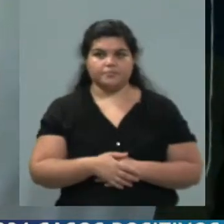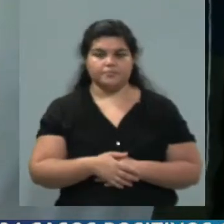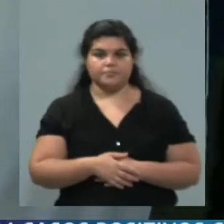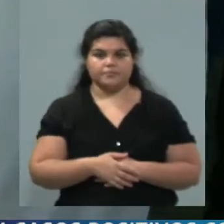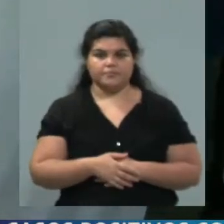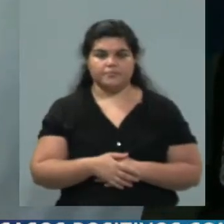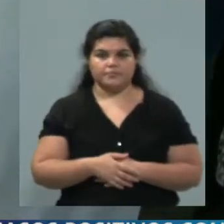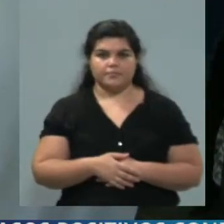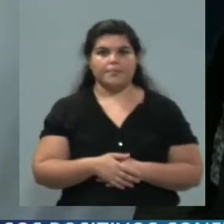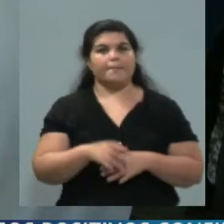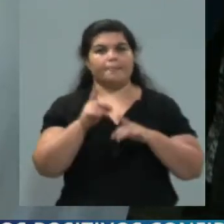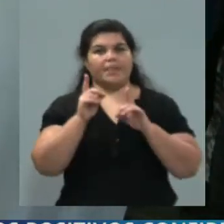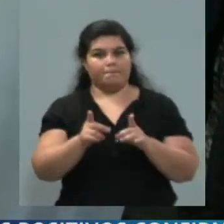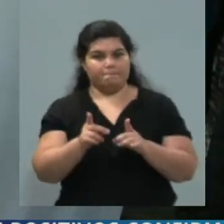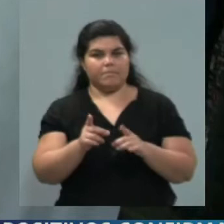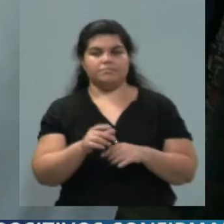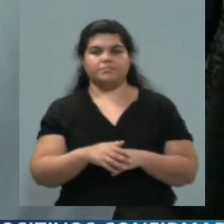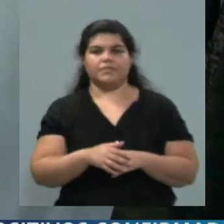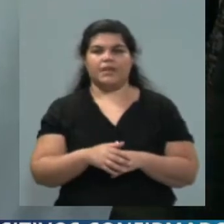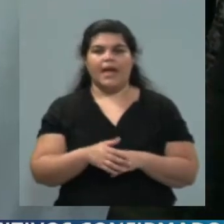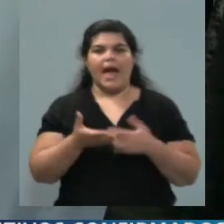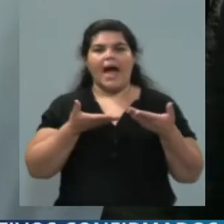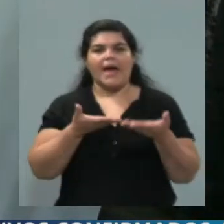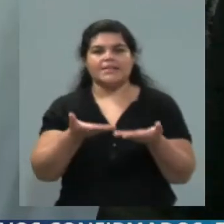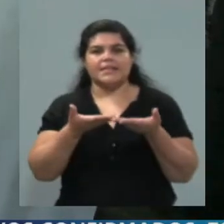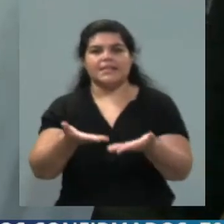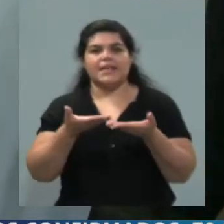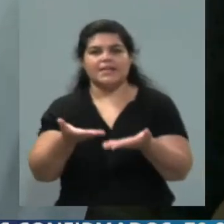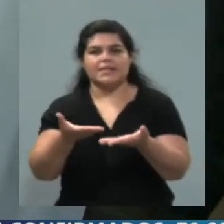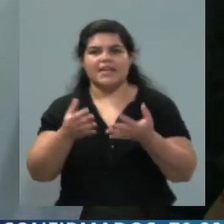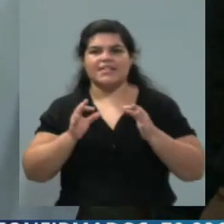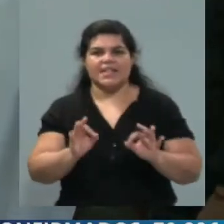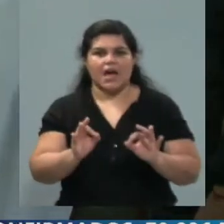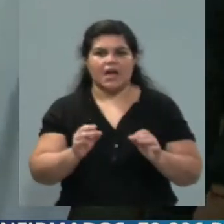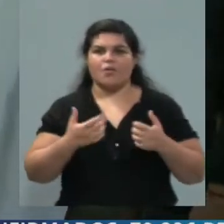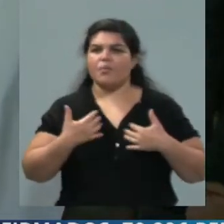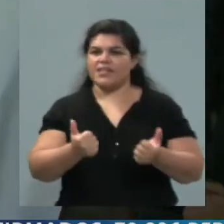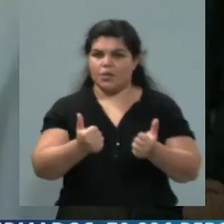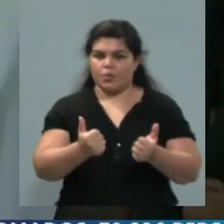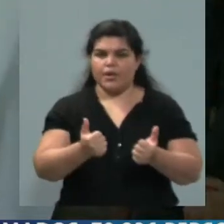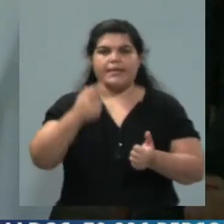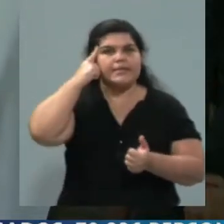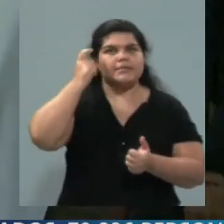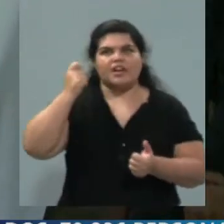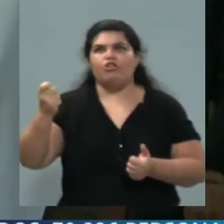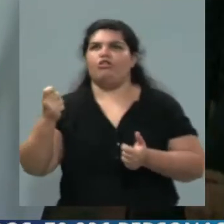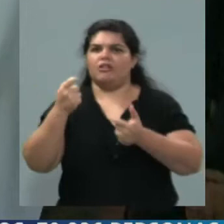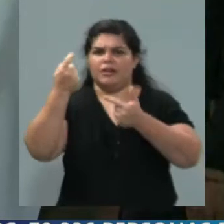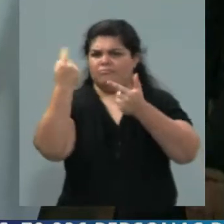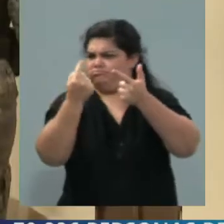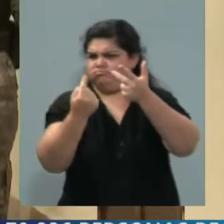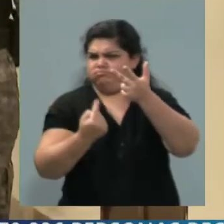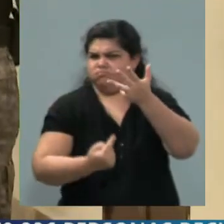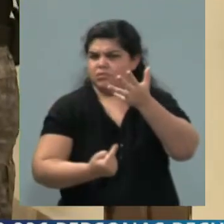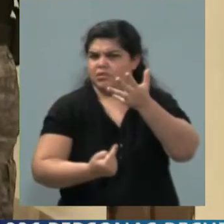en todo lo que es asistencia en salud integral, ¿no? Psicológica, etcétera.